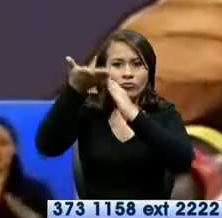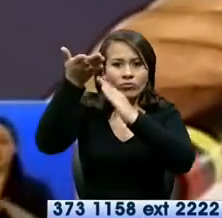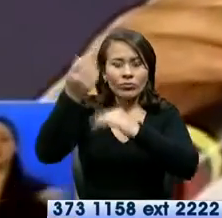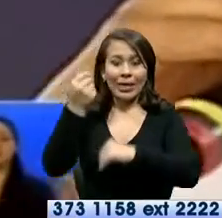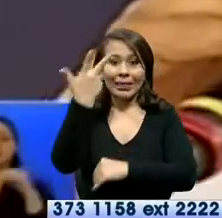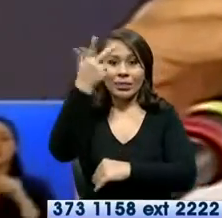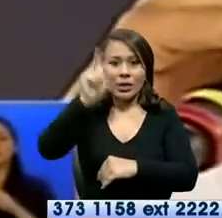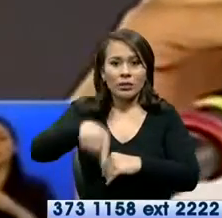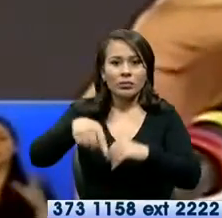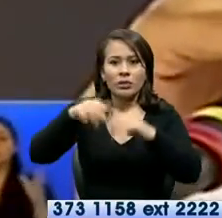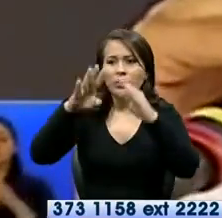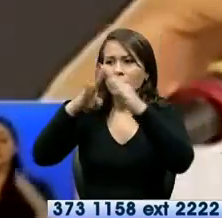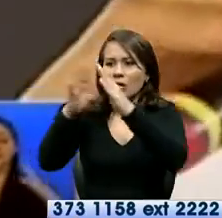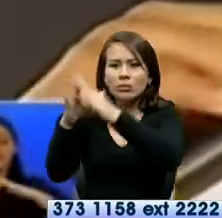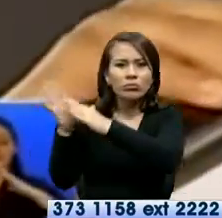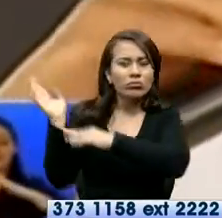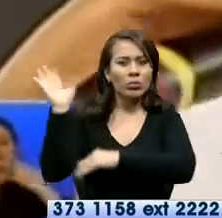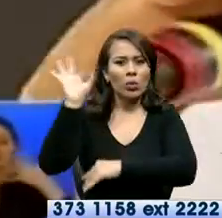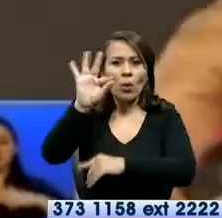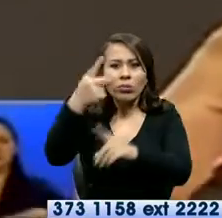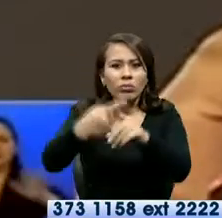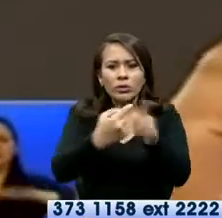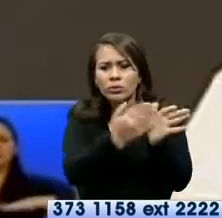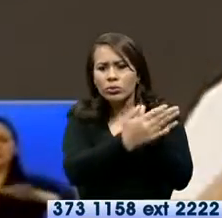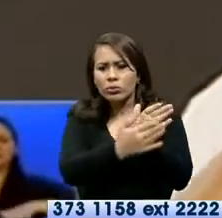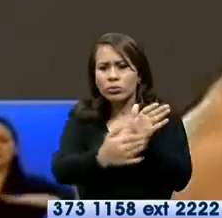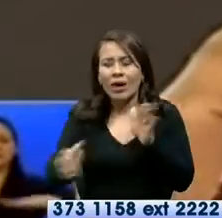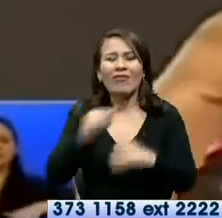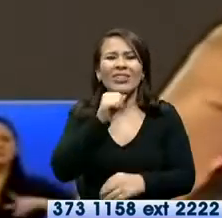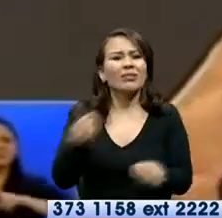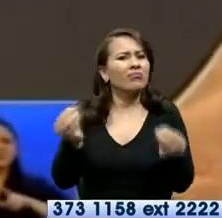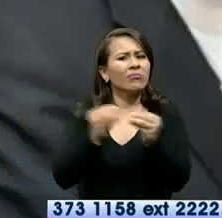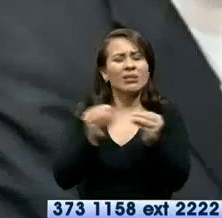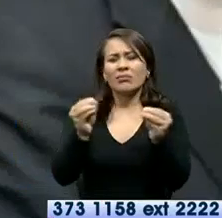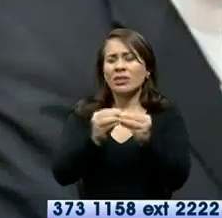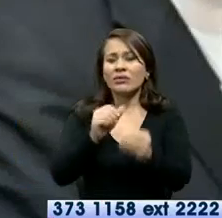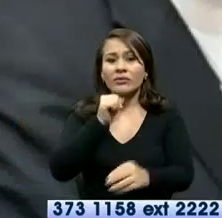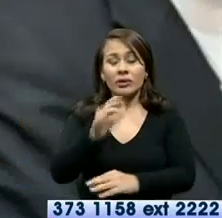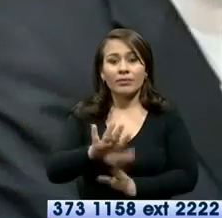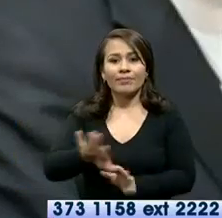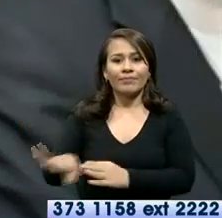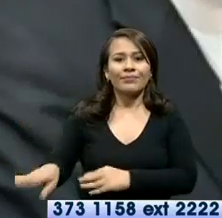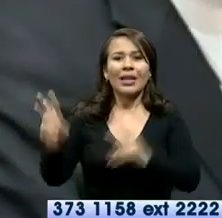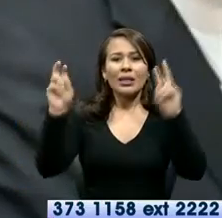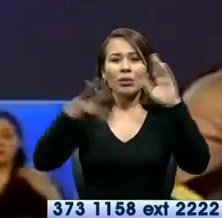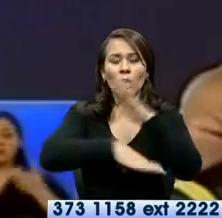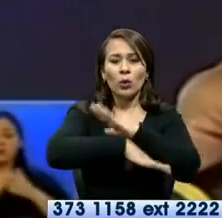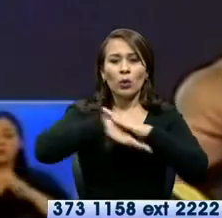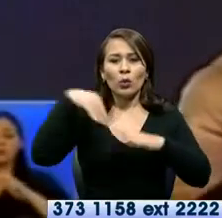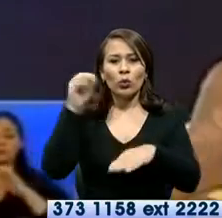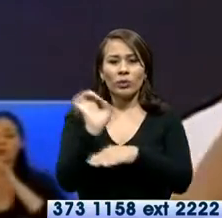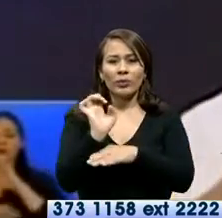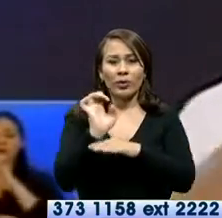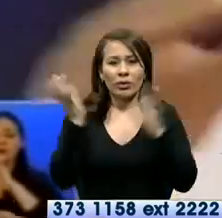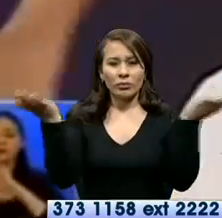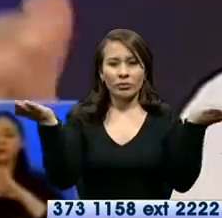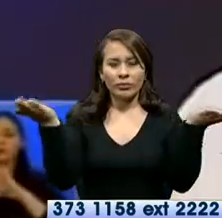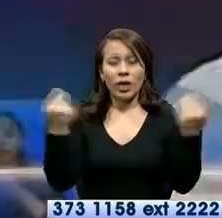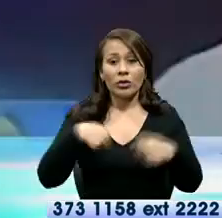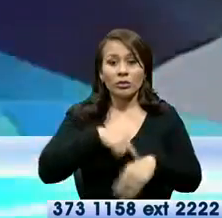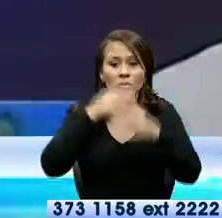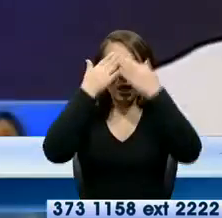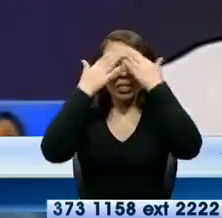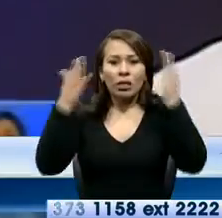casas, más o menos 3.000 casas, en 9 meses. Pero falta mucho por hacer. Caso Petroecuador. No se imaginan lo que hemos descubierto.